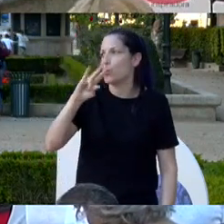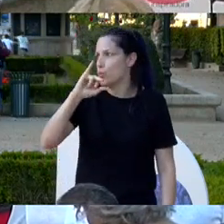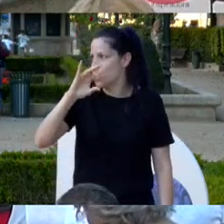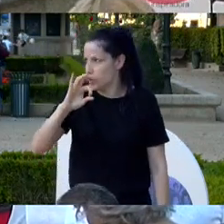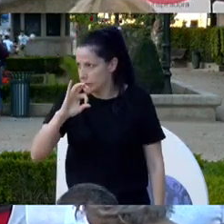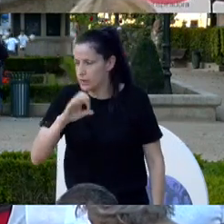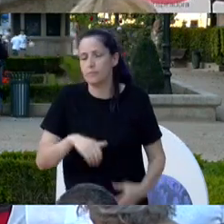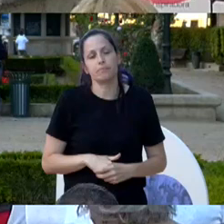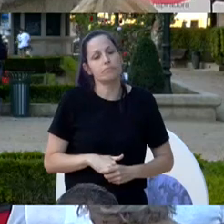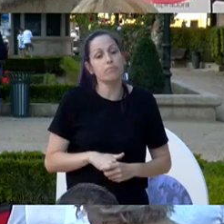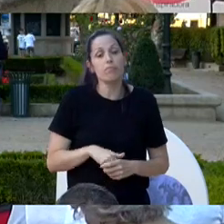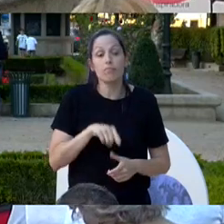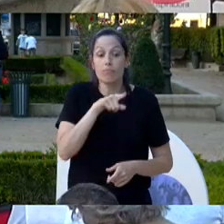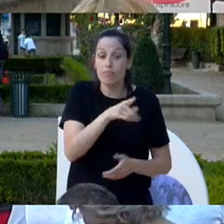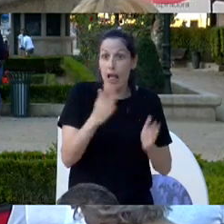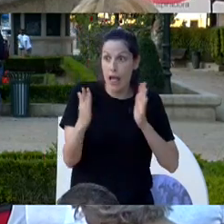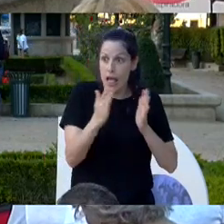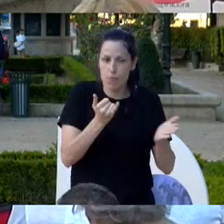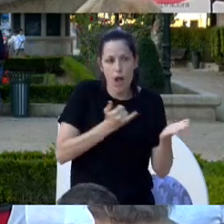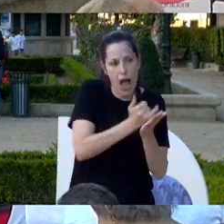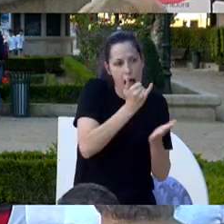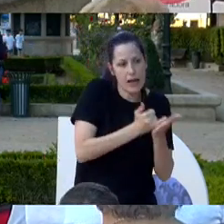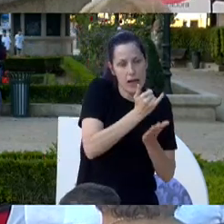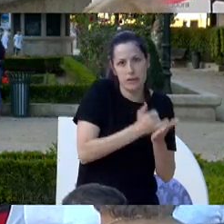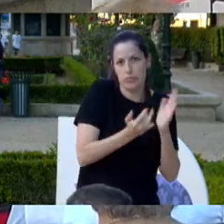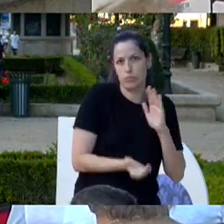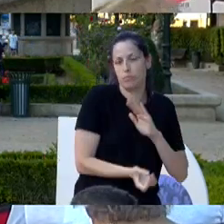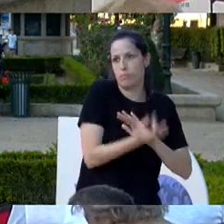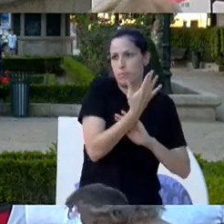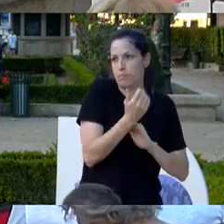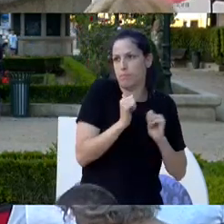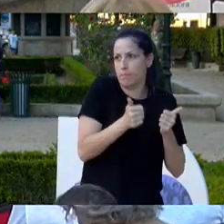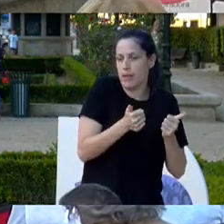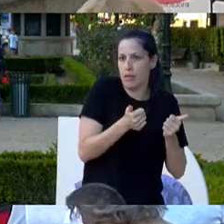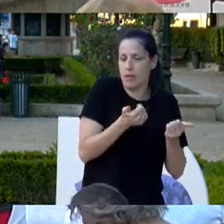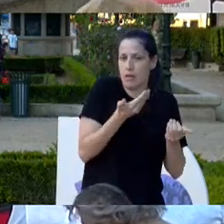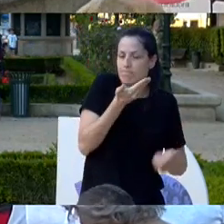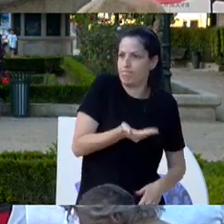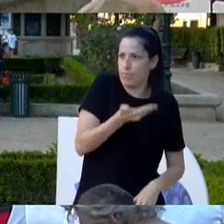en efervescente, Redondela está no punto de mira